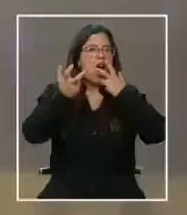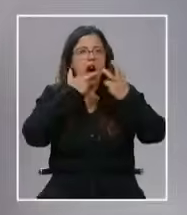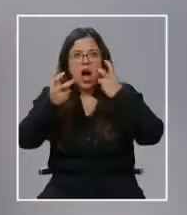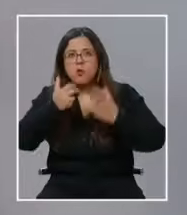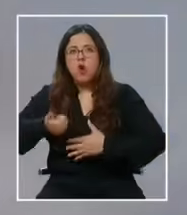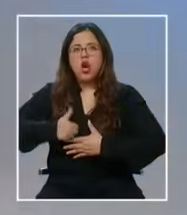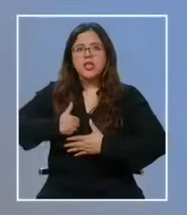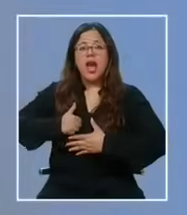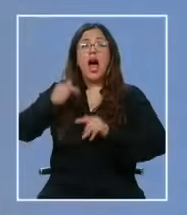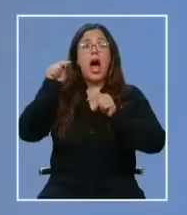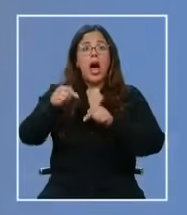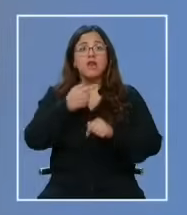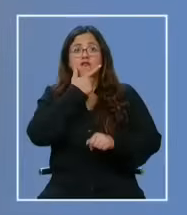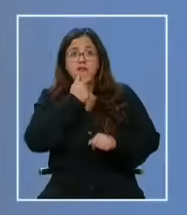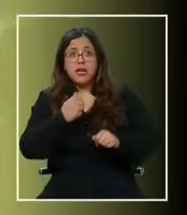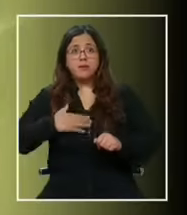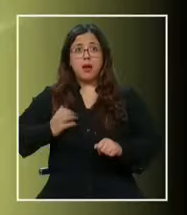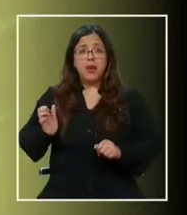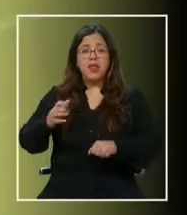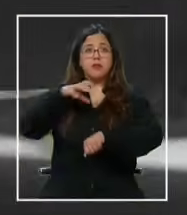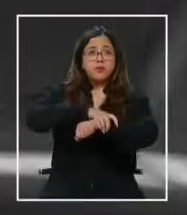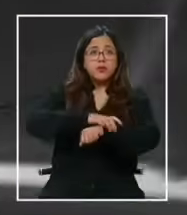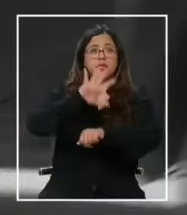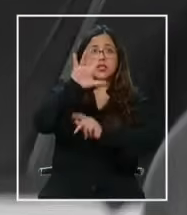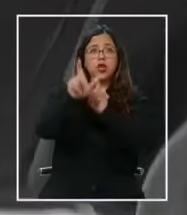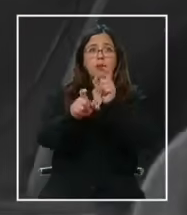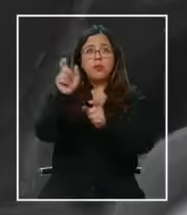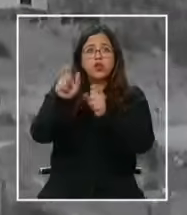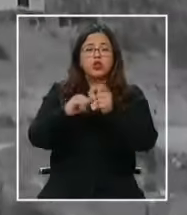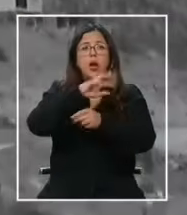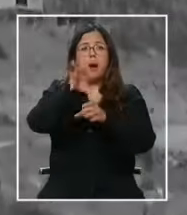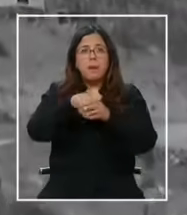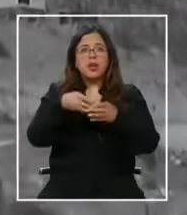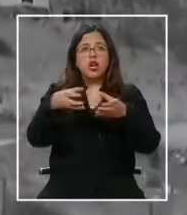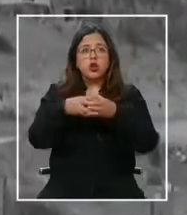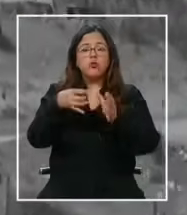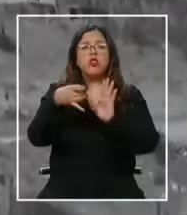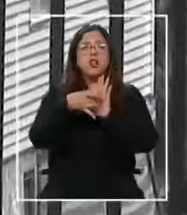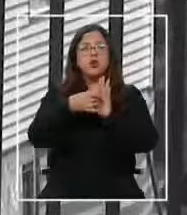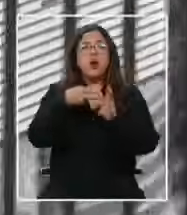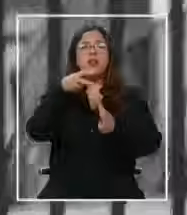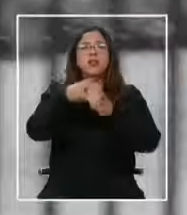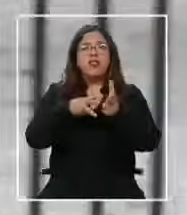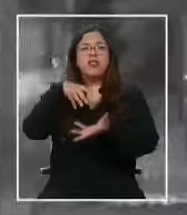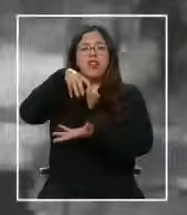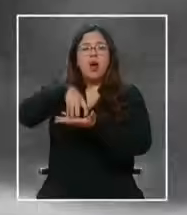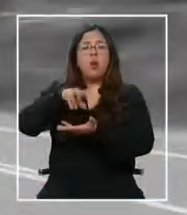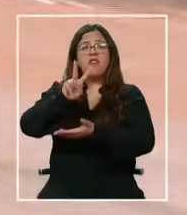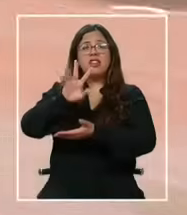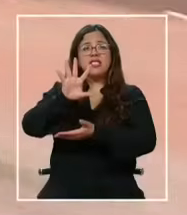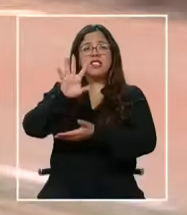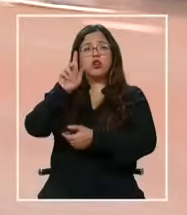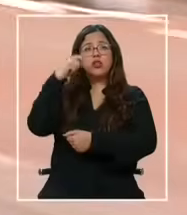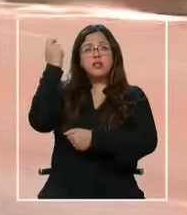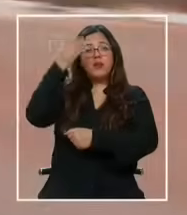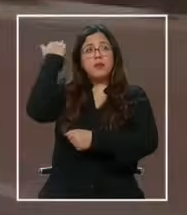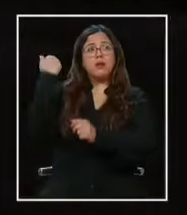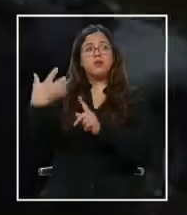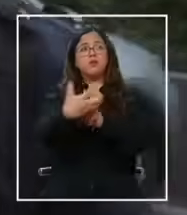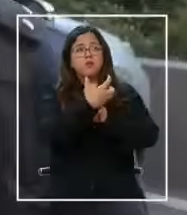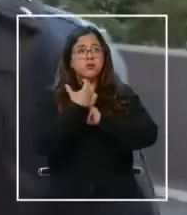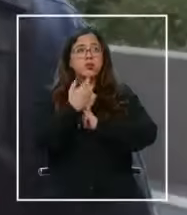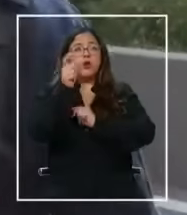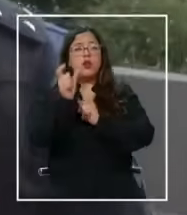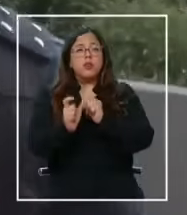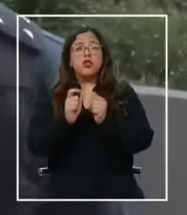imputados no fue sencillo para la pdi detener a cinco integrantes del tren de aragua que el pasado 25 de septiembre secuestraron